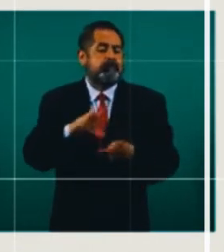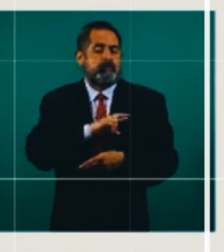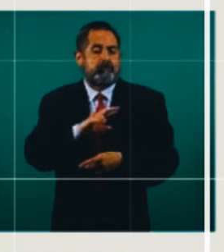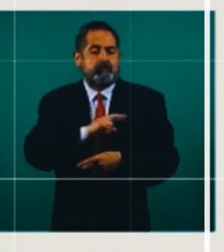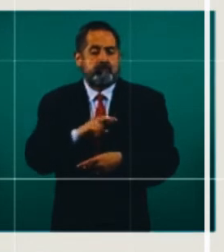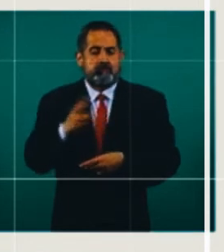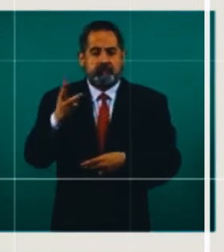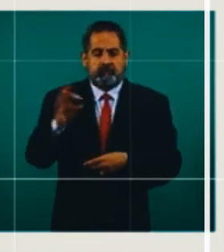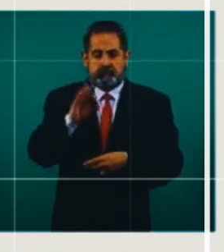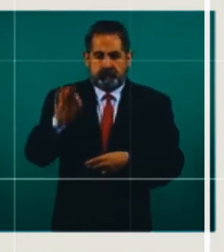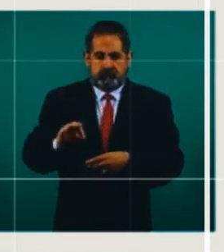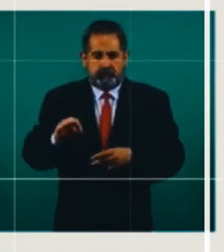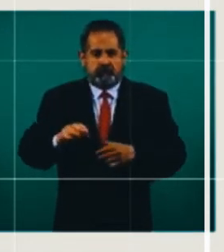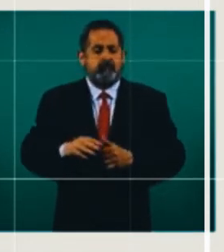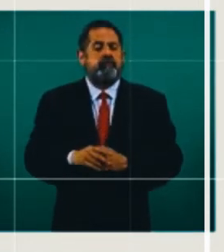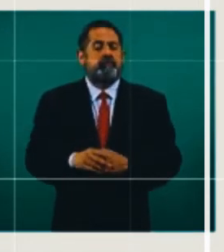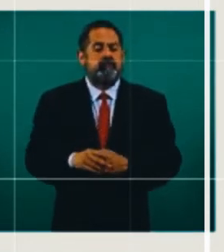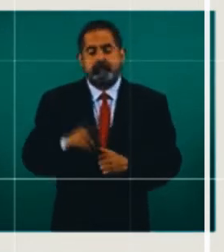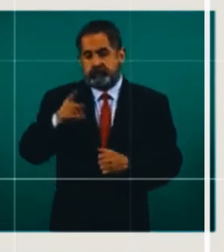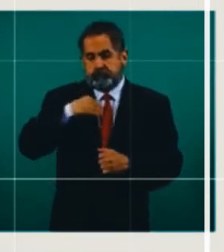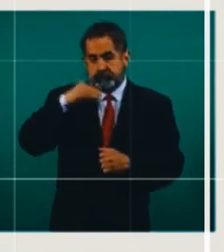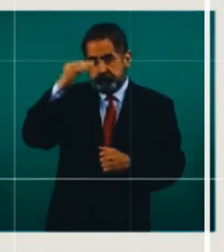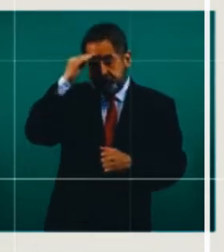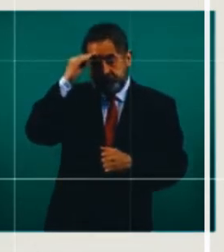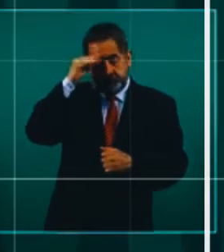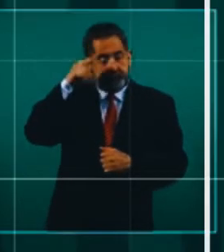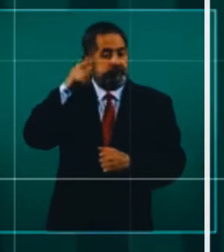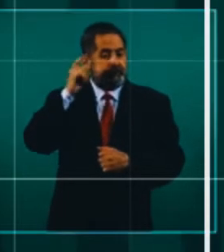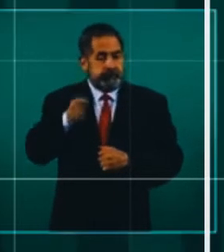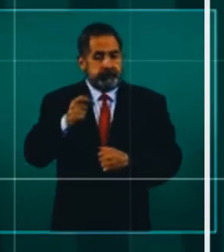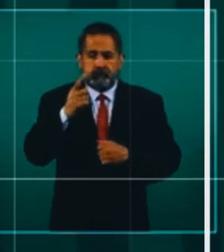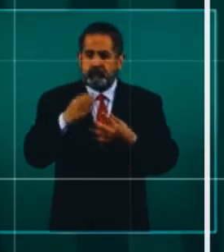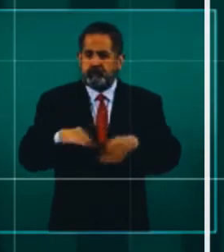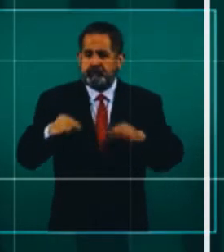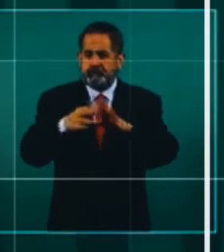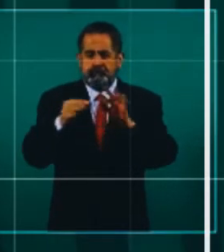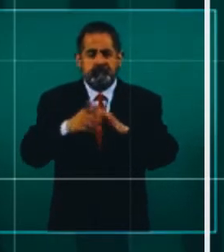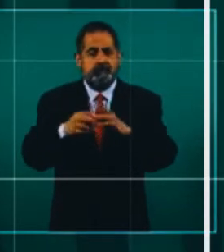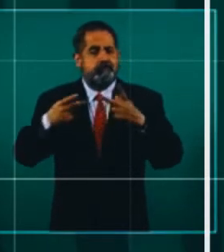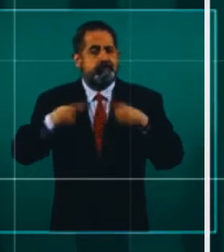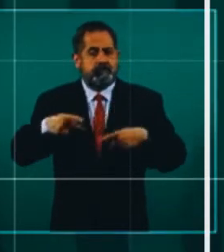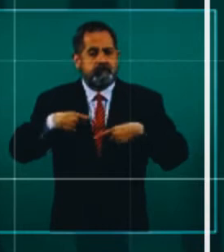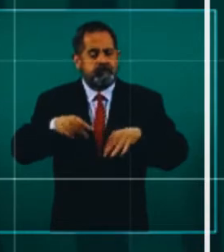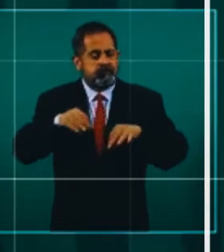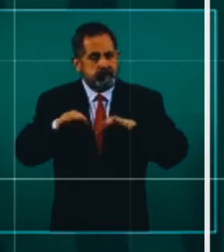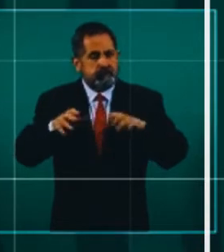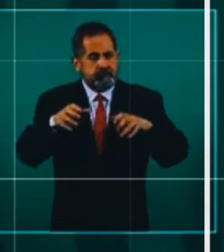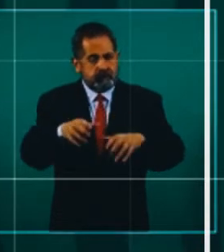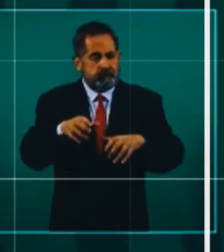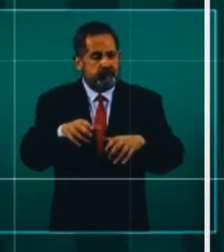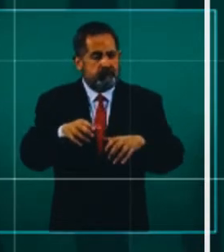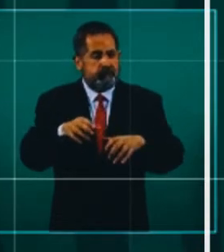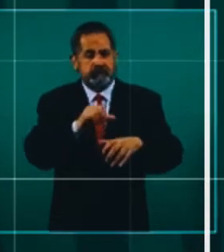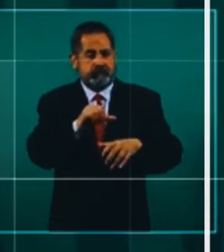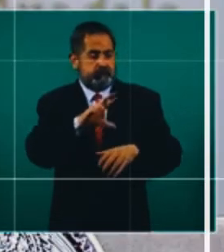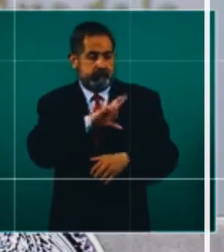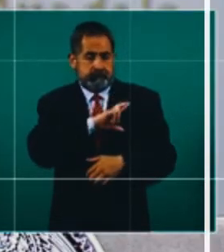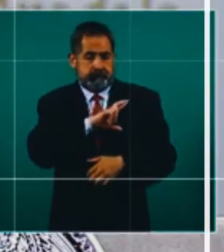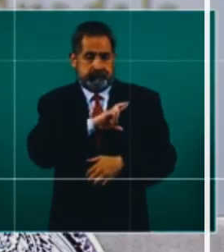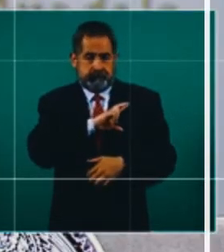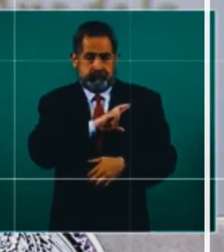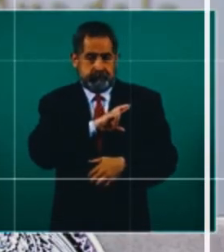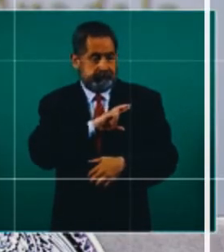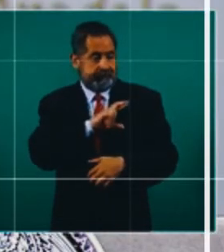el 3%. No perder de vista que una proporción muy importante de personas que trabajan en el sector privado